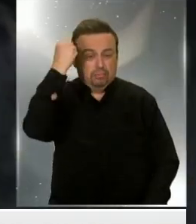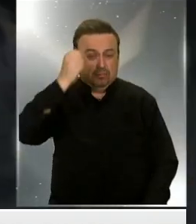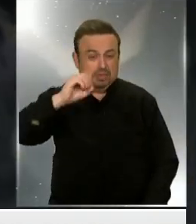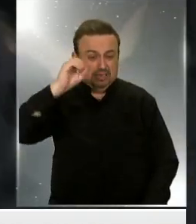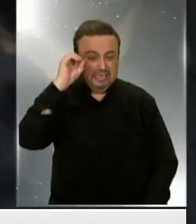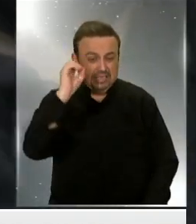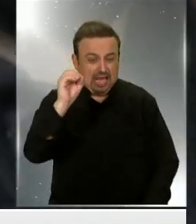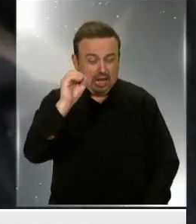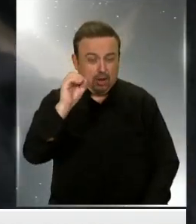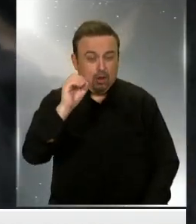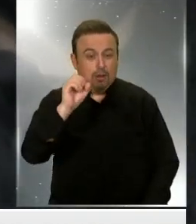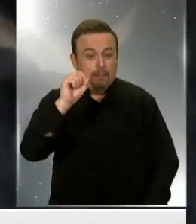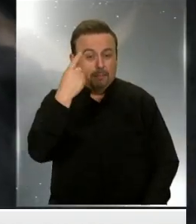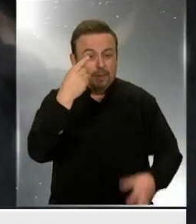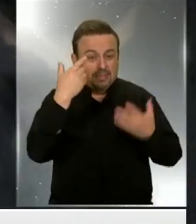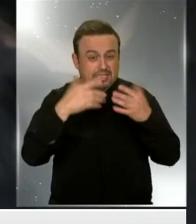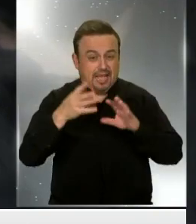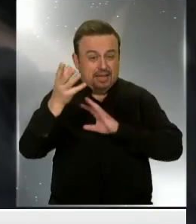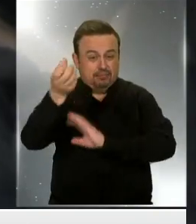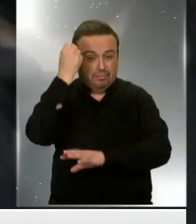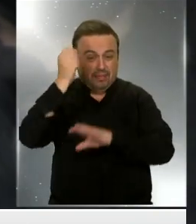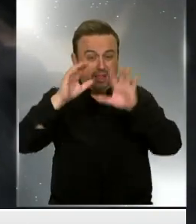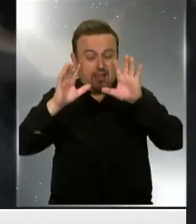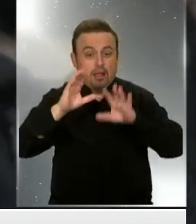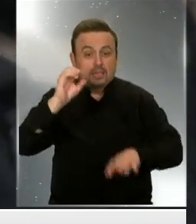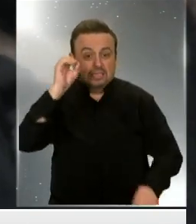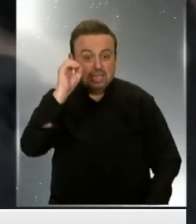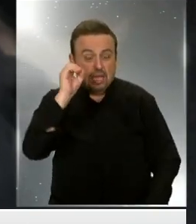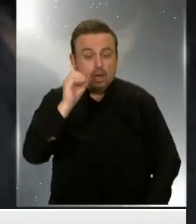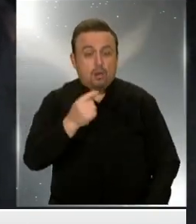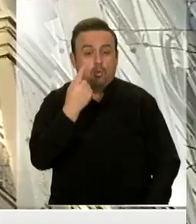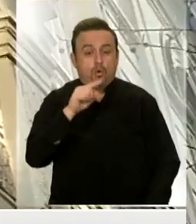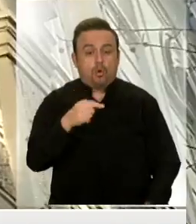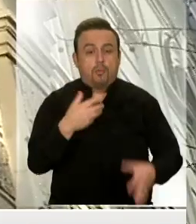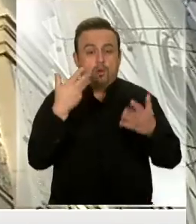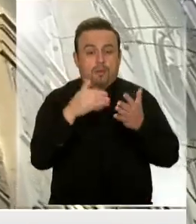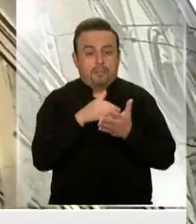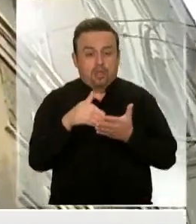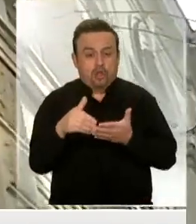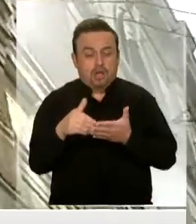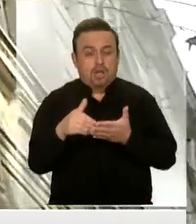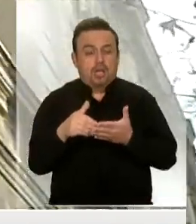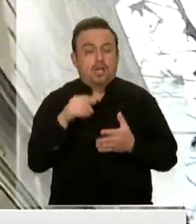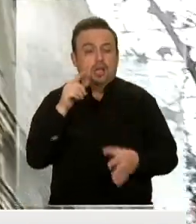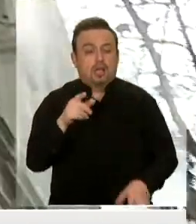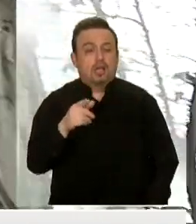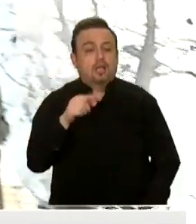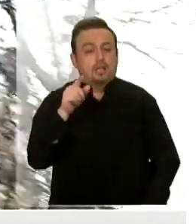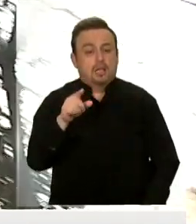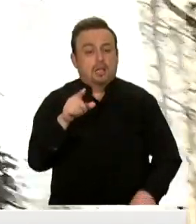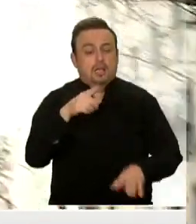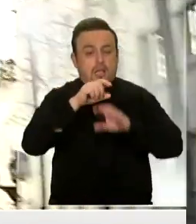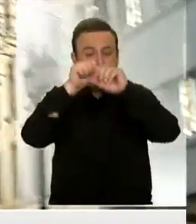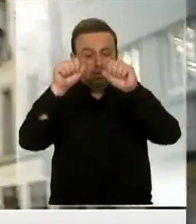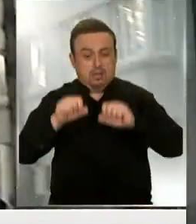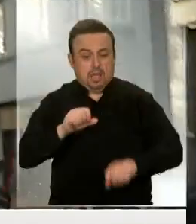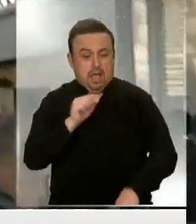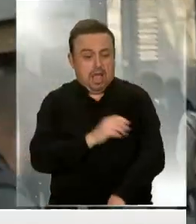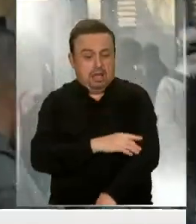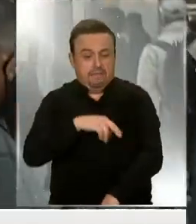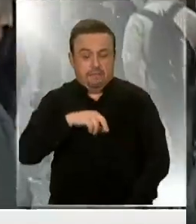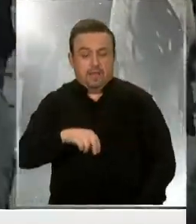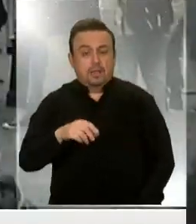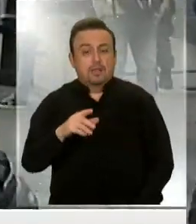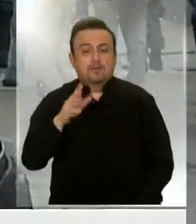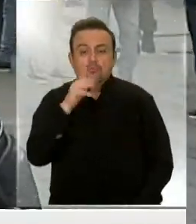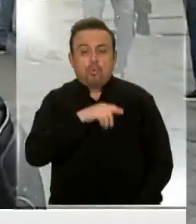fondos en el primer retiro del 10%. Estamos hablando de 1,9 millones de personas en el sistema de AFP, pero